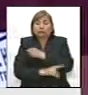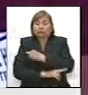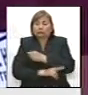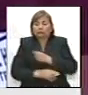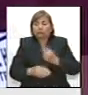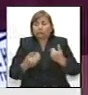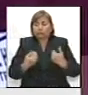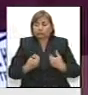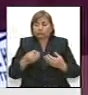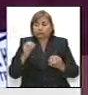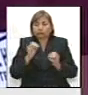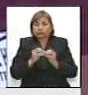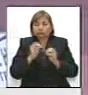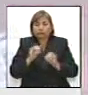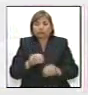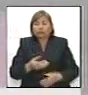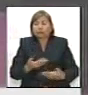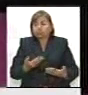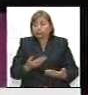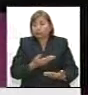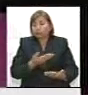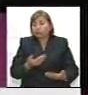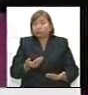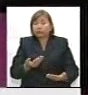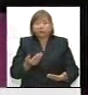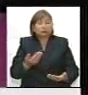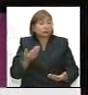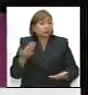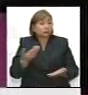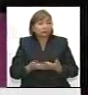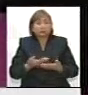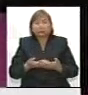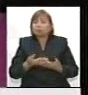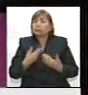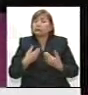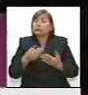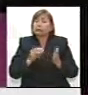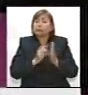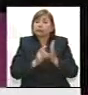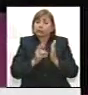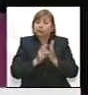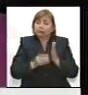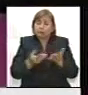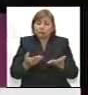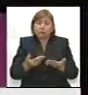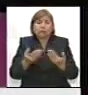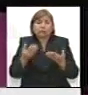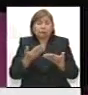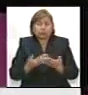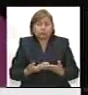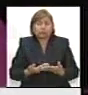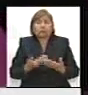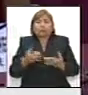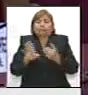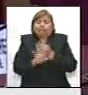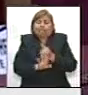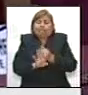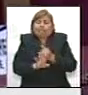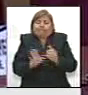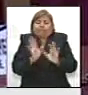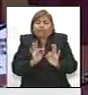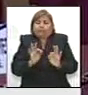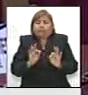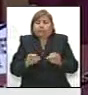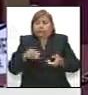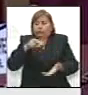tiene opinión favorable del Ministerio del Ambiente. En otro momento acordó inhibirse del dictamen del proyecto que propone una ley de protección y promoción de